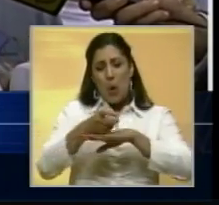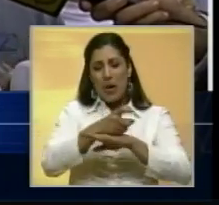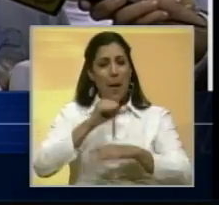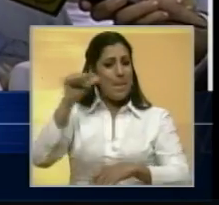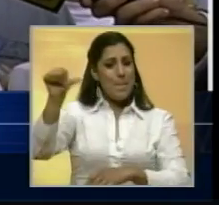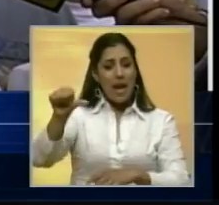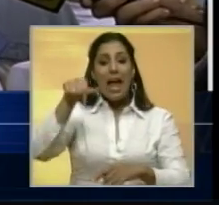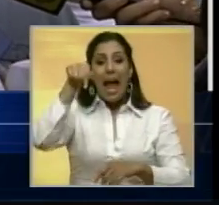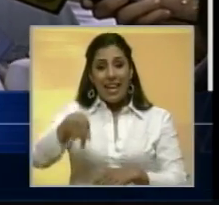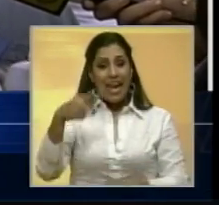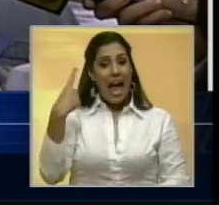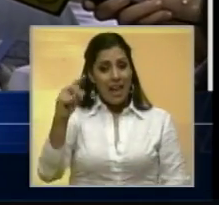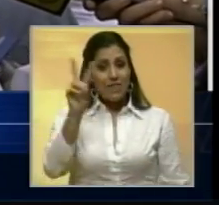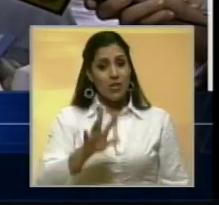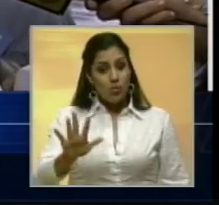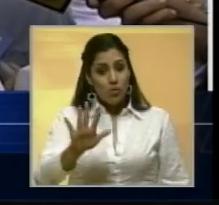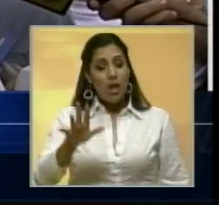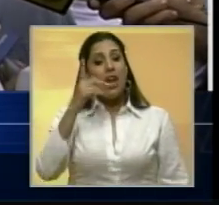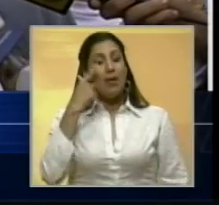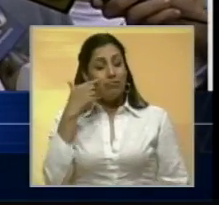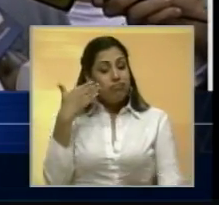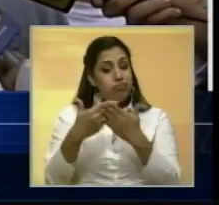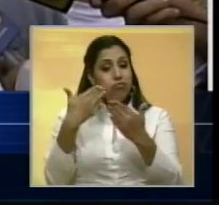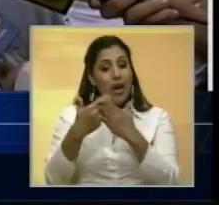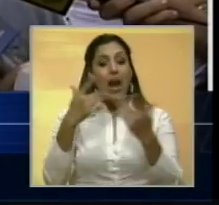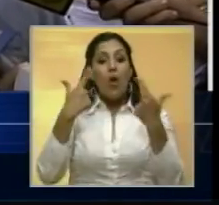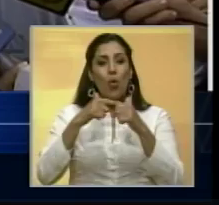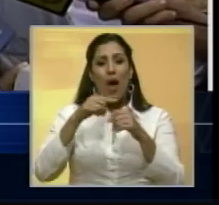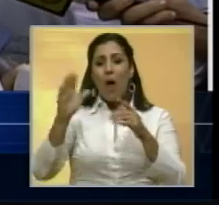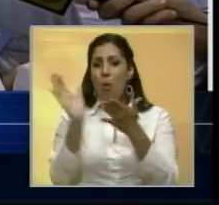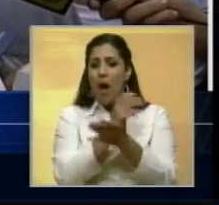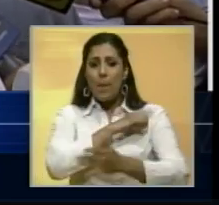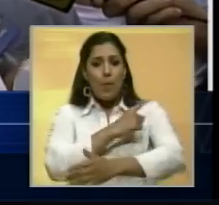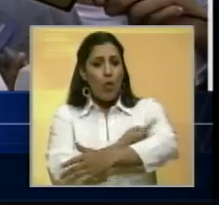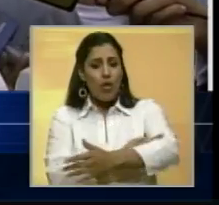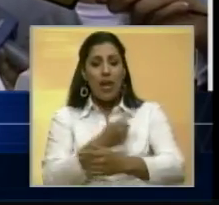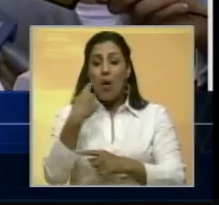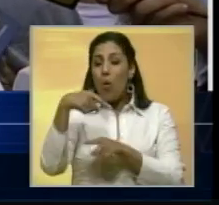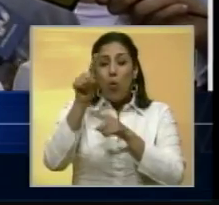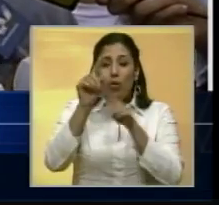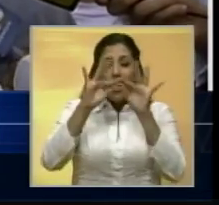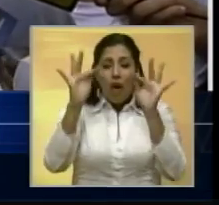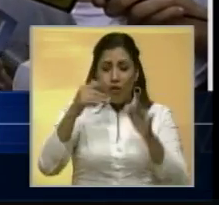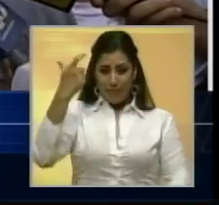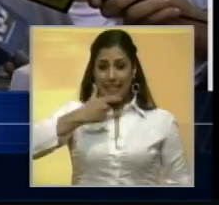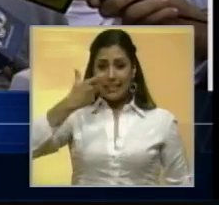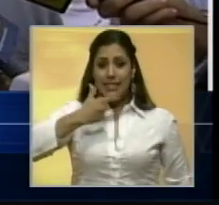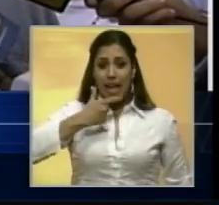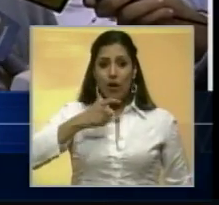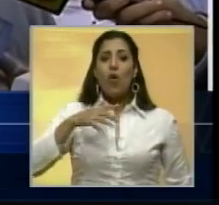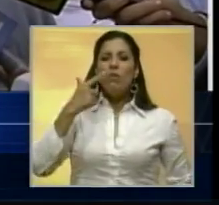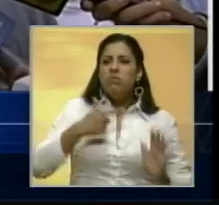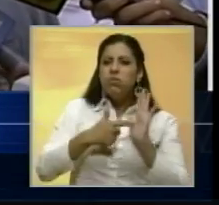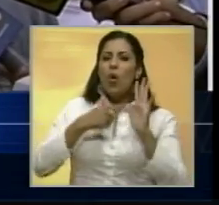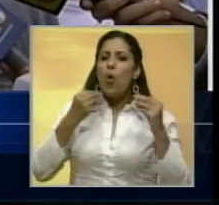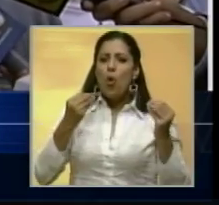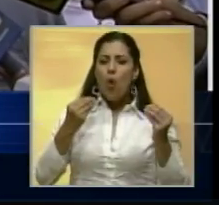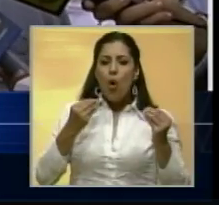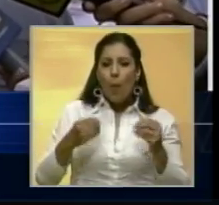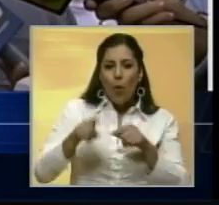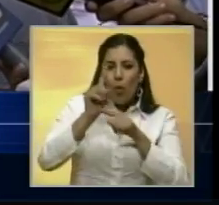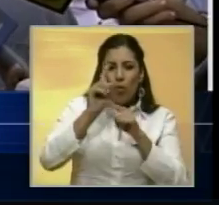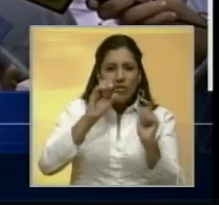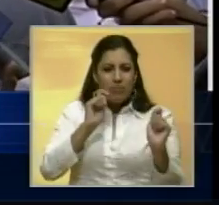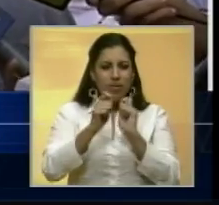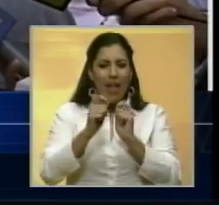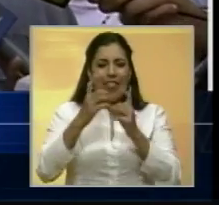gobernabilidad. Hay en Venezuela virtualmente un vacío de poder. Y la única manera seria de enfrentar eso desde una